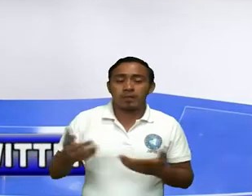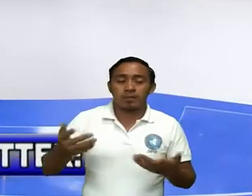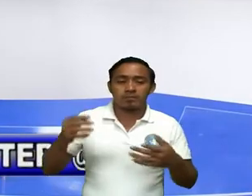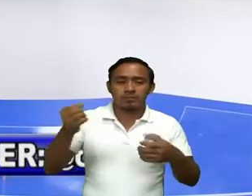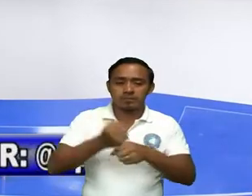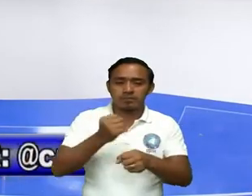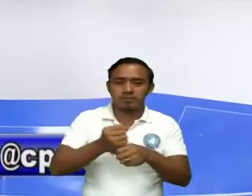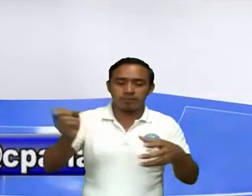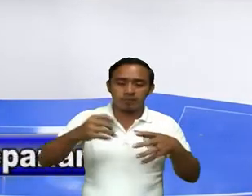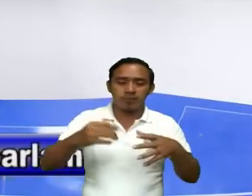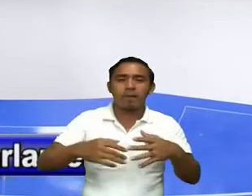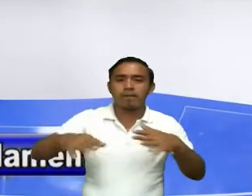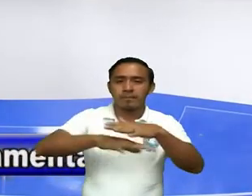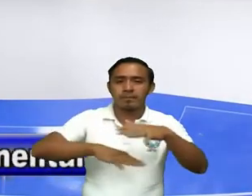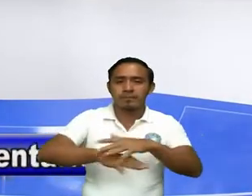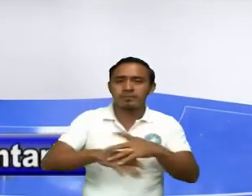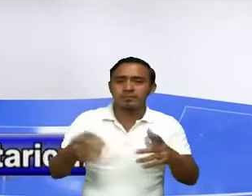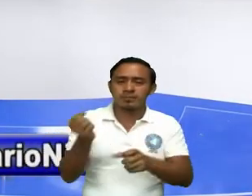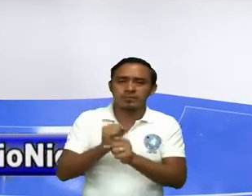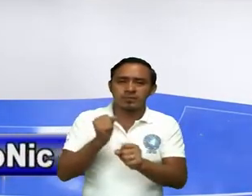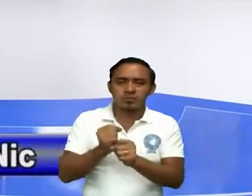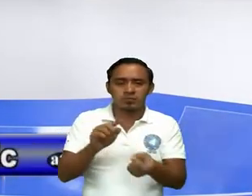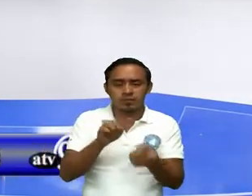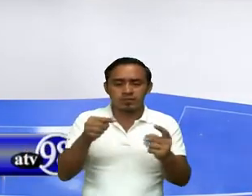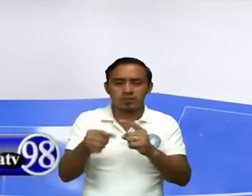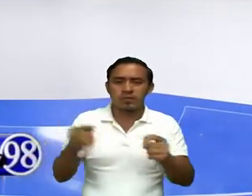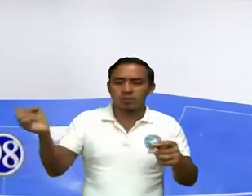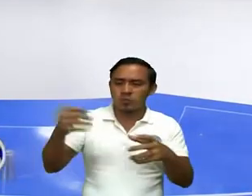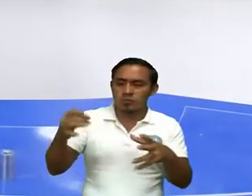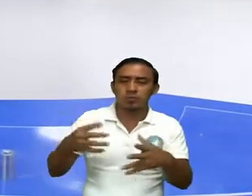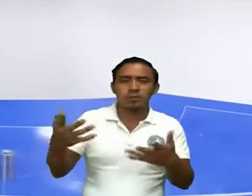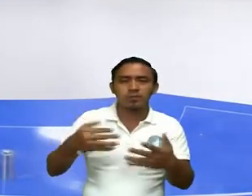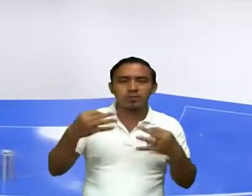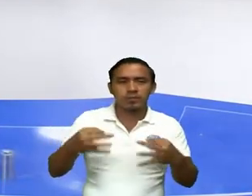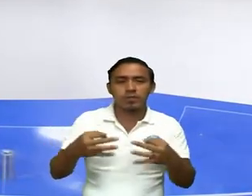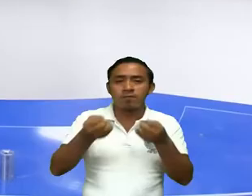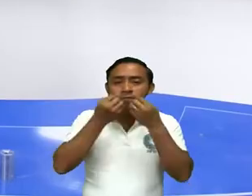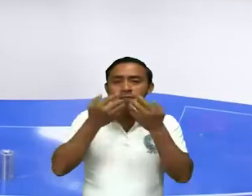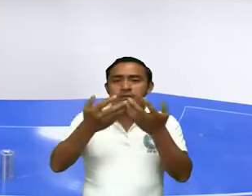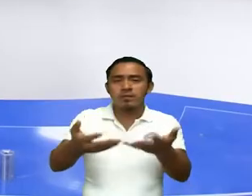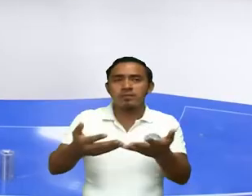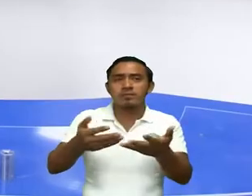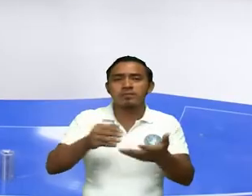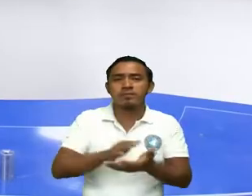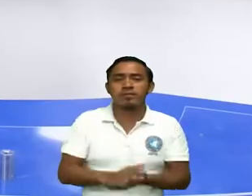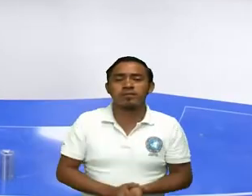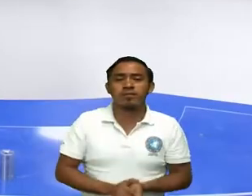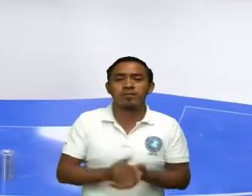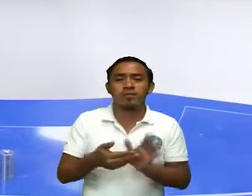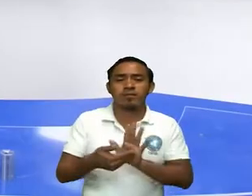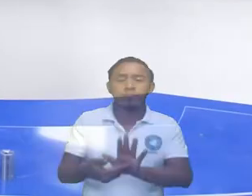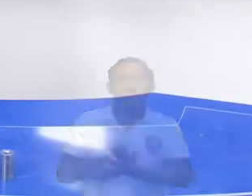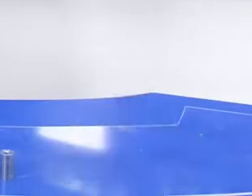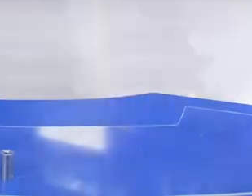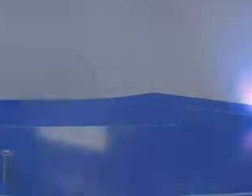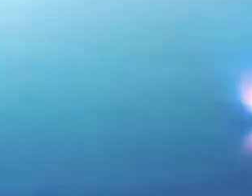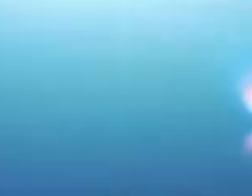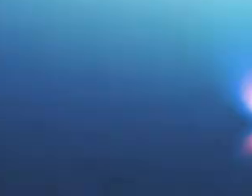Recicladores de base trabajan en función de procesar desechos sólidos. El reporte completo se los presentamos a